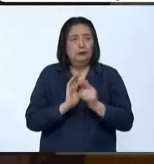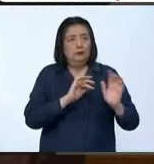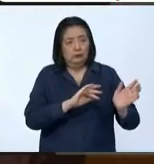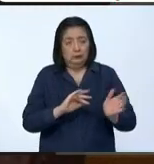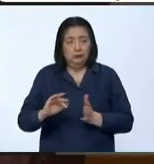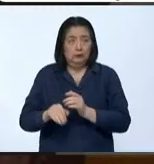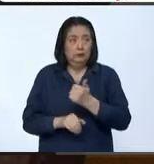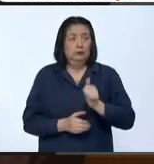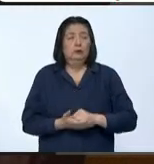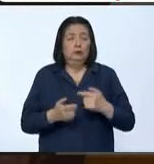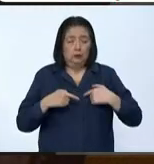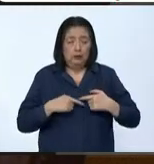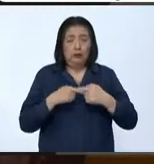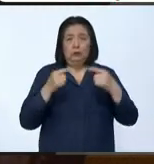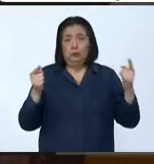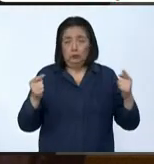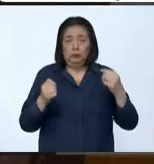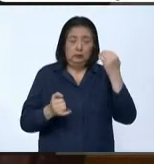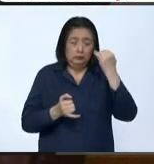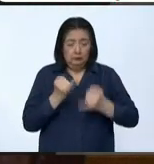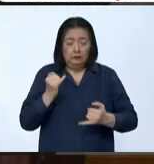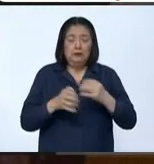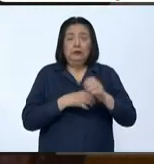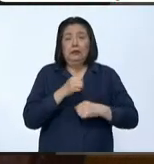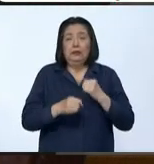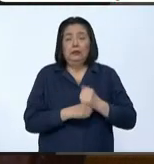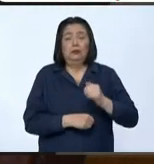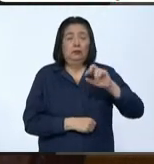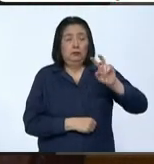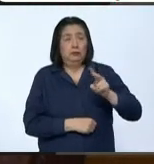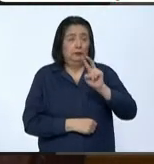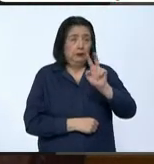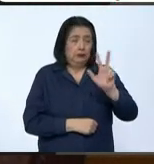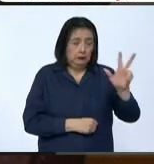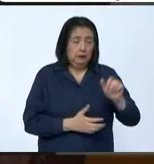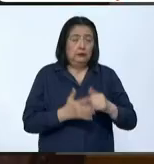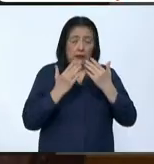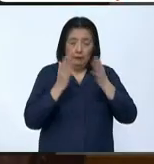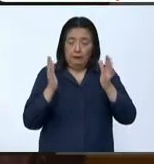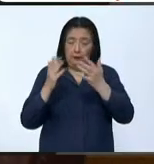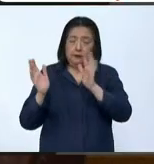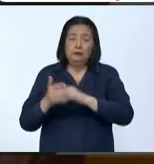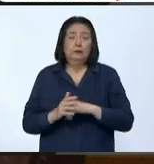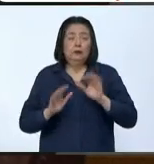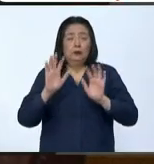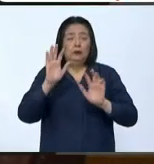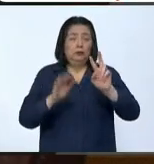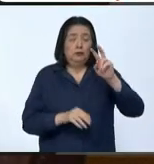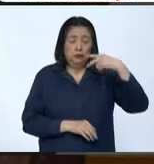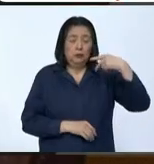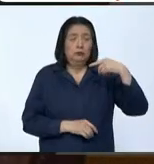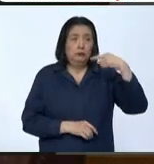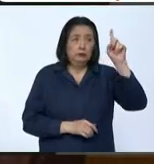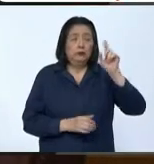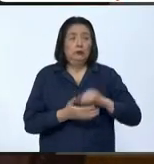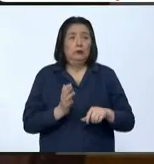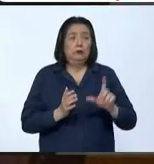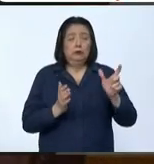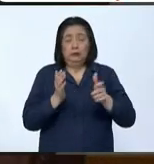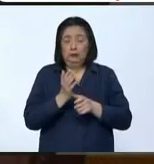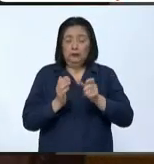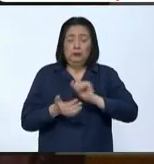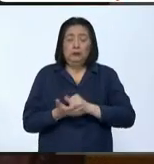lado anuncio que para fines del 2023 crearemos más de 12 millones de cuentas dni